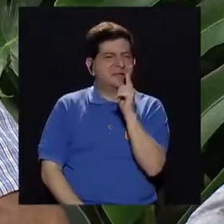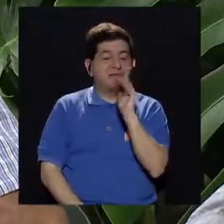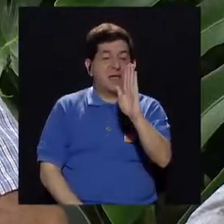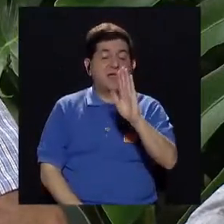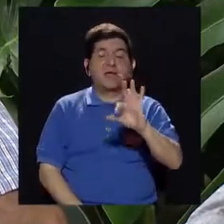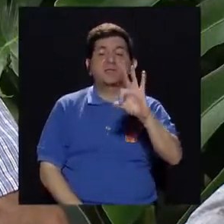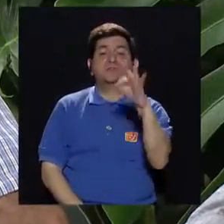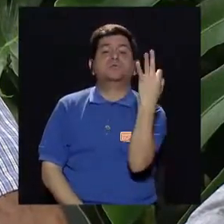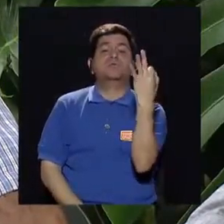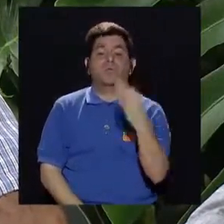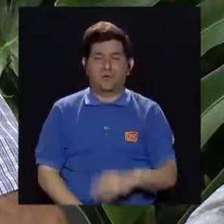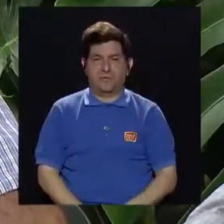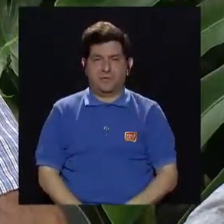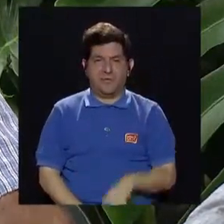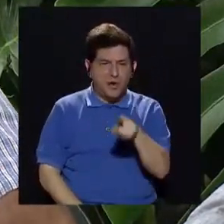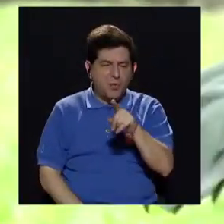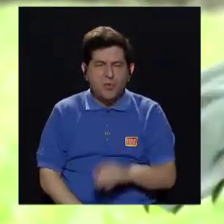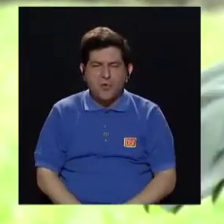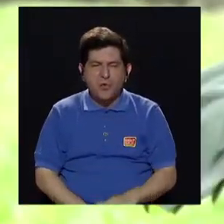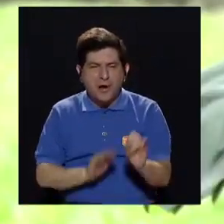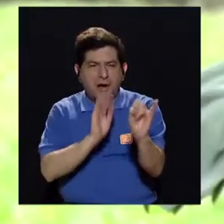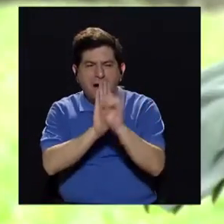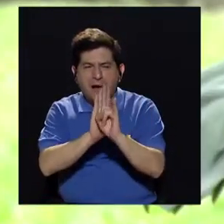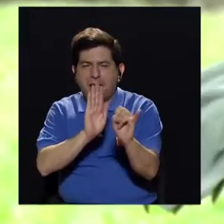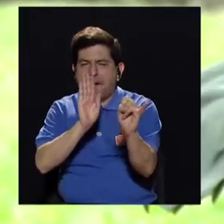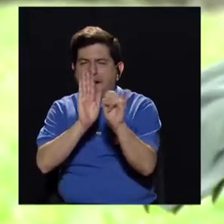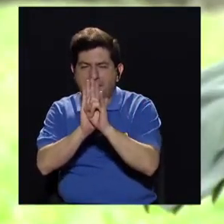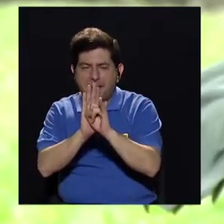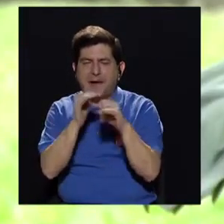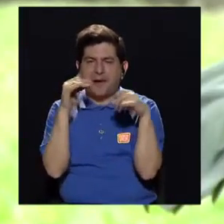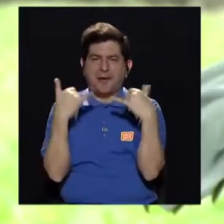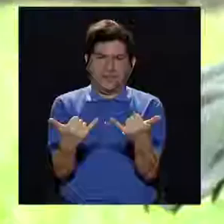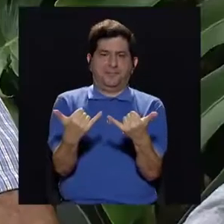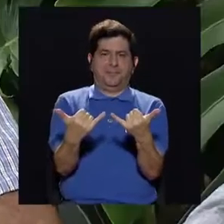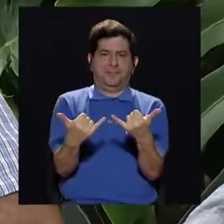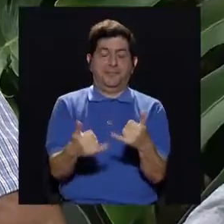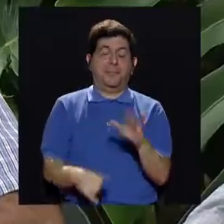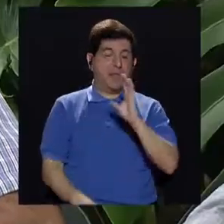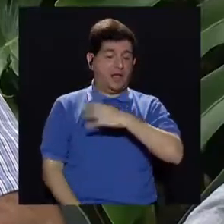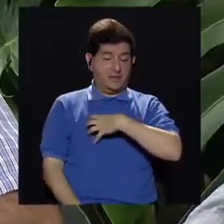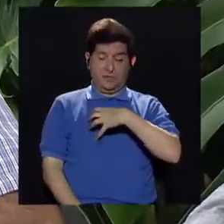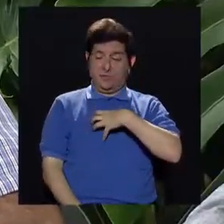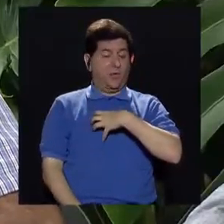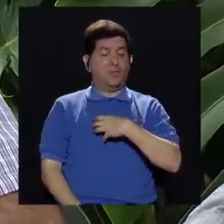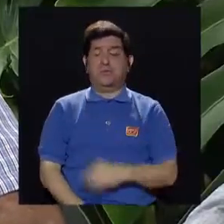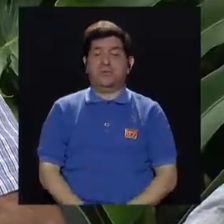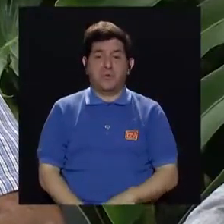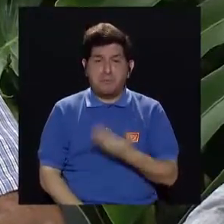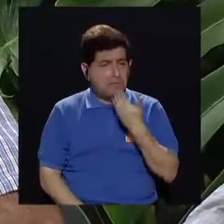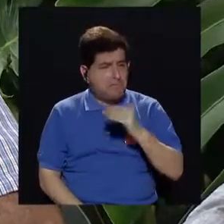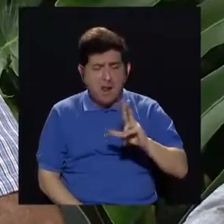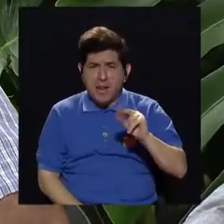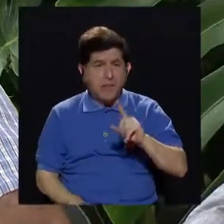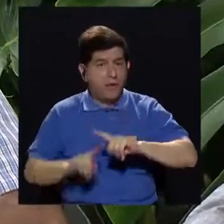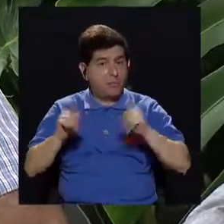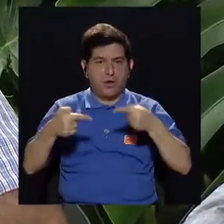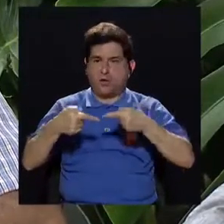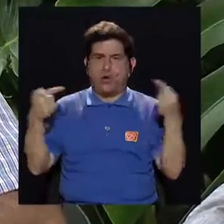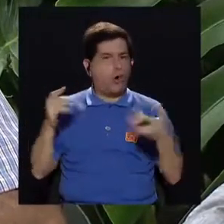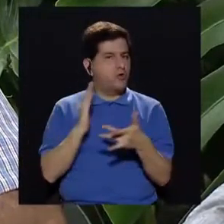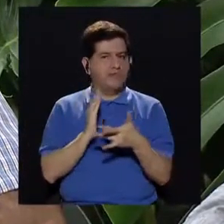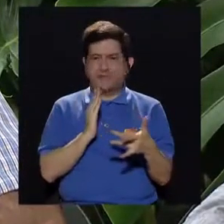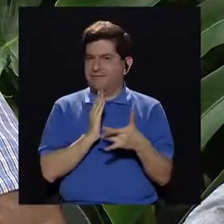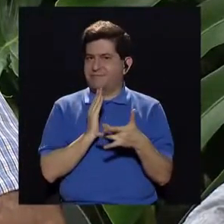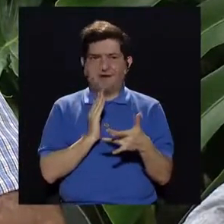eso es su estilo, ¿verdad? Uno identifica a las personas por los ciertos movimientos que hacen, ¿okay? Eso es muy particular. Los estilos no es malo, pero que no vaya en contra